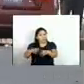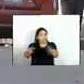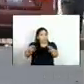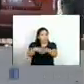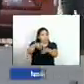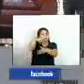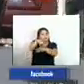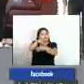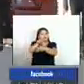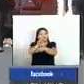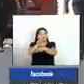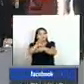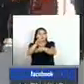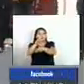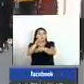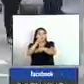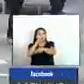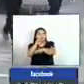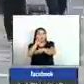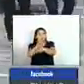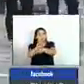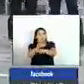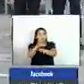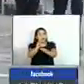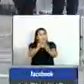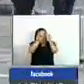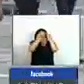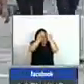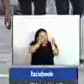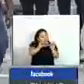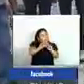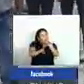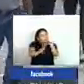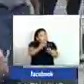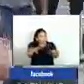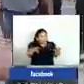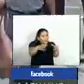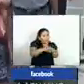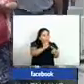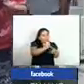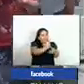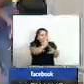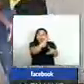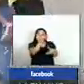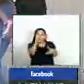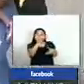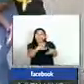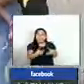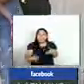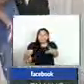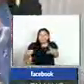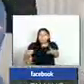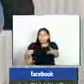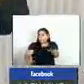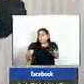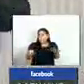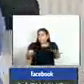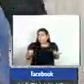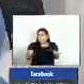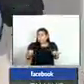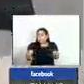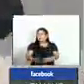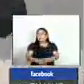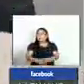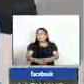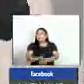porque las decisiones muchas veces son escaladas ante los presidentes de cada uno de los estados miembros para que estos